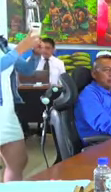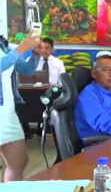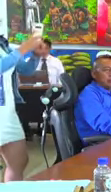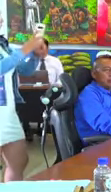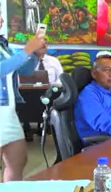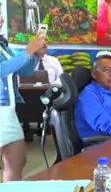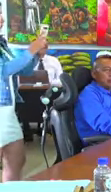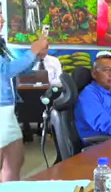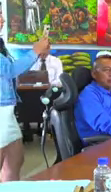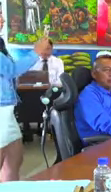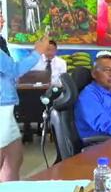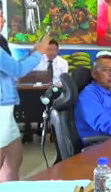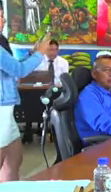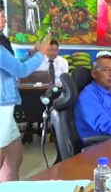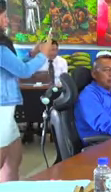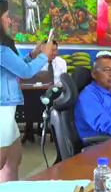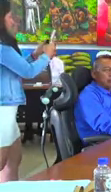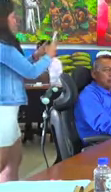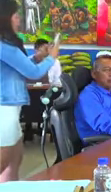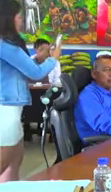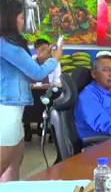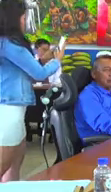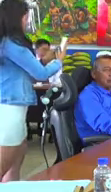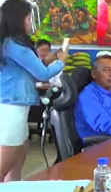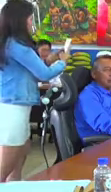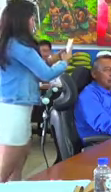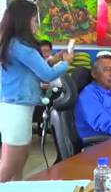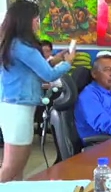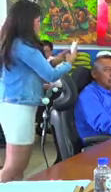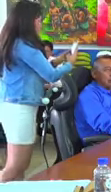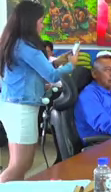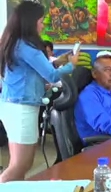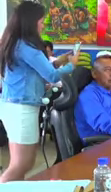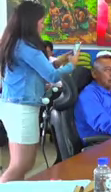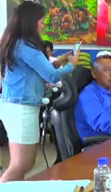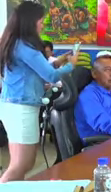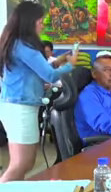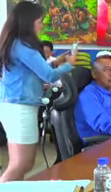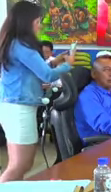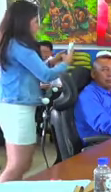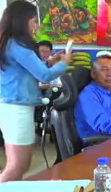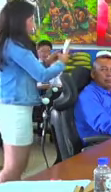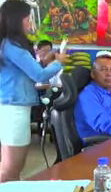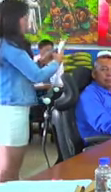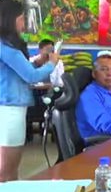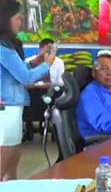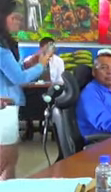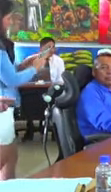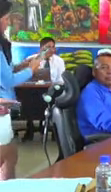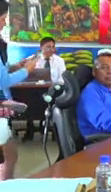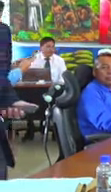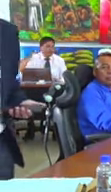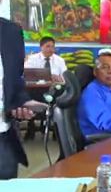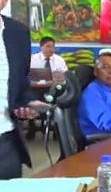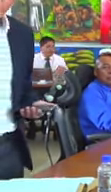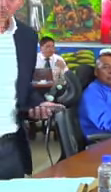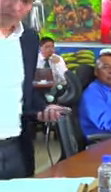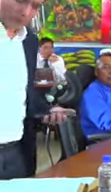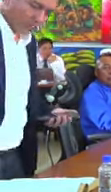valor $250,000 para el Miss Ecuador? O sea, ¿de qué tanta plata? Señorita concejal Diana Coloma, no